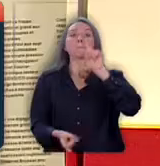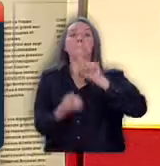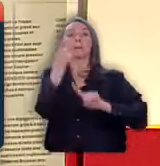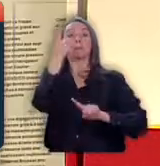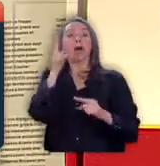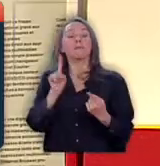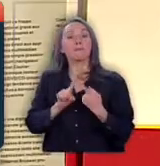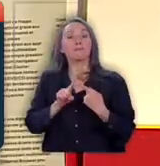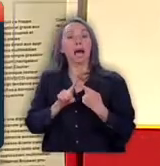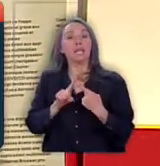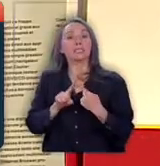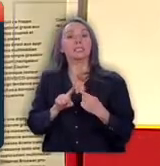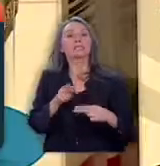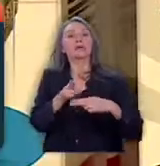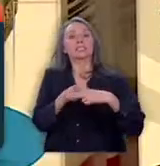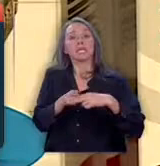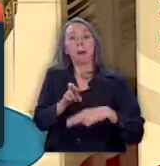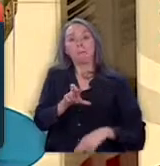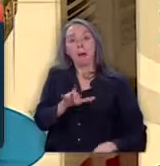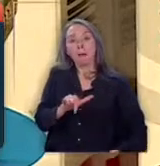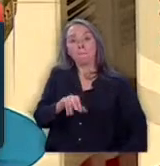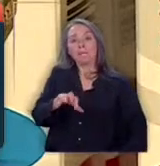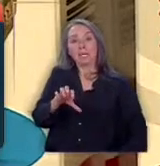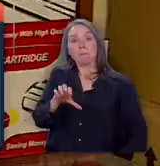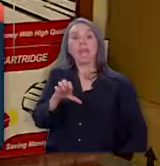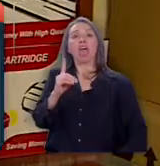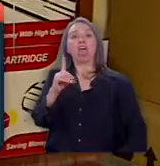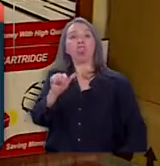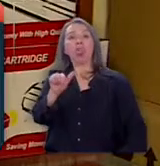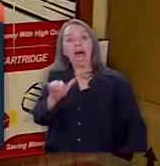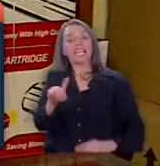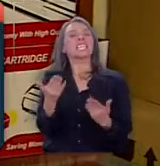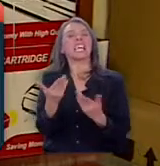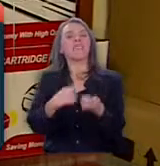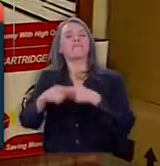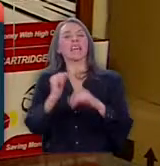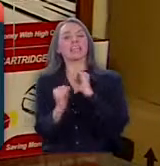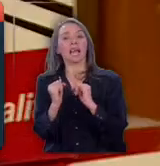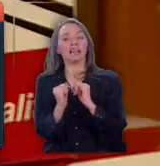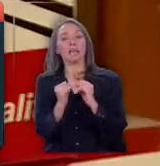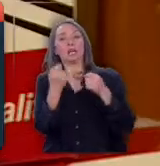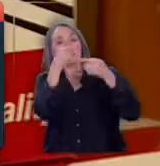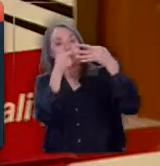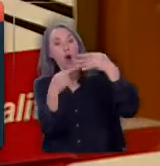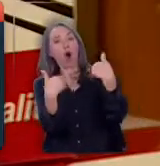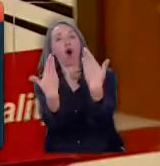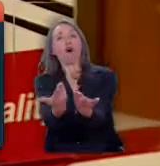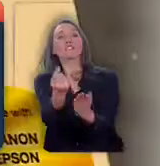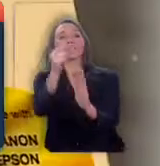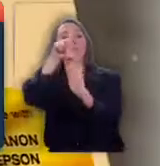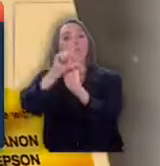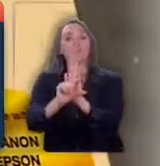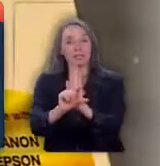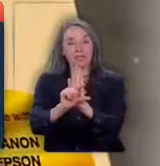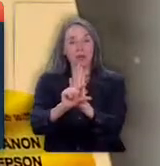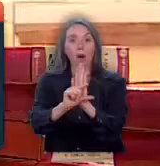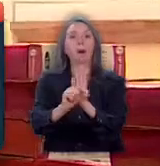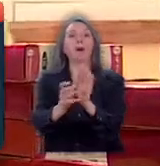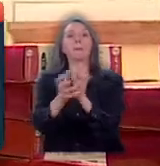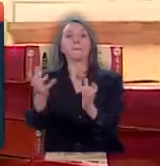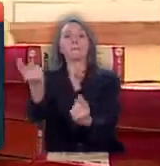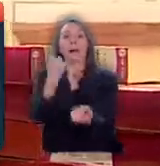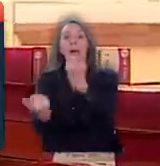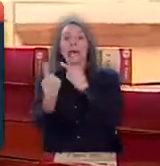están participando en el py Day un evento de comercio electrónico donde ofrecen pack promocionales La idea es llegar a más